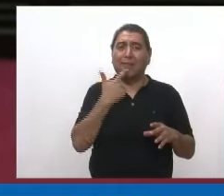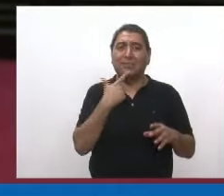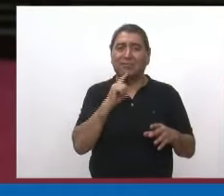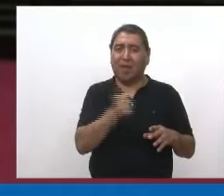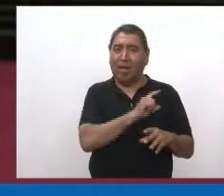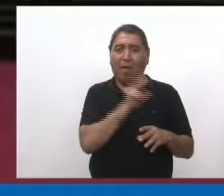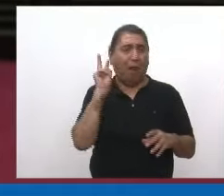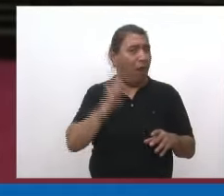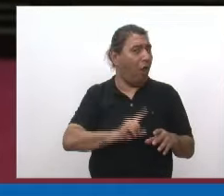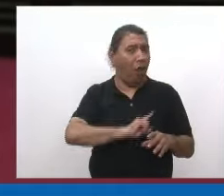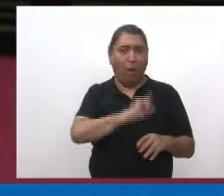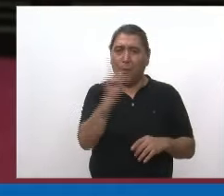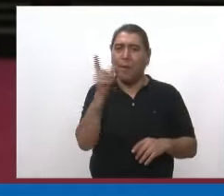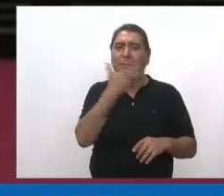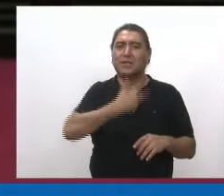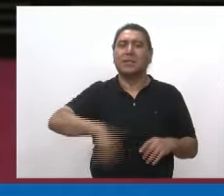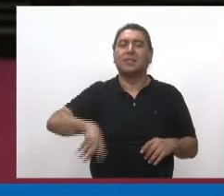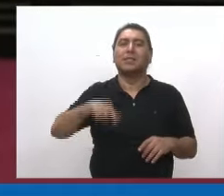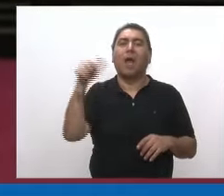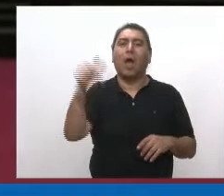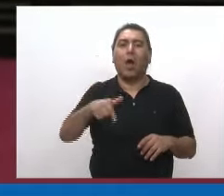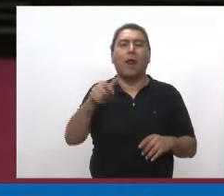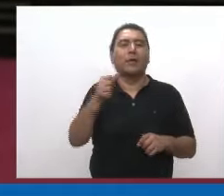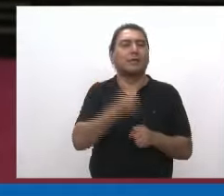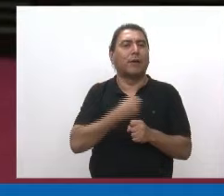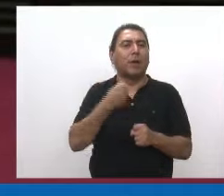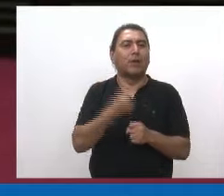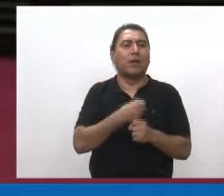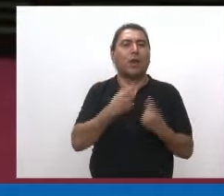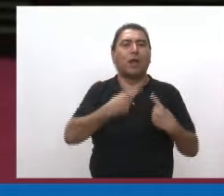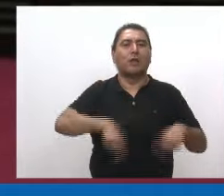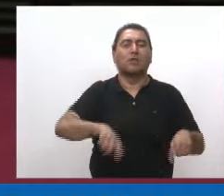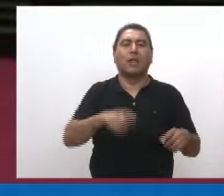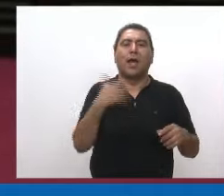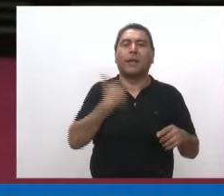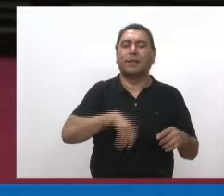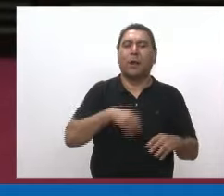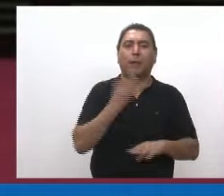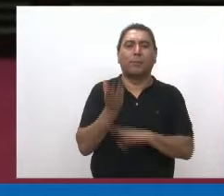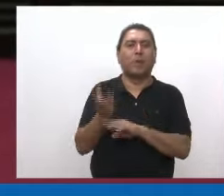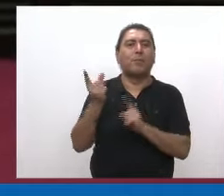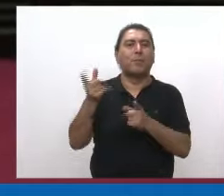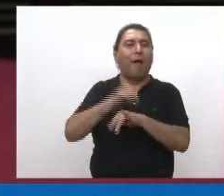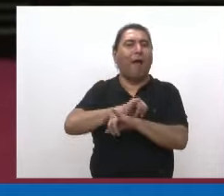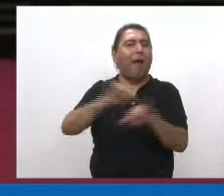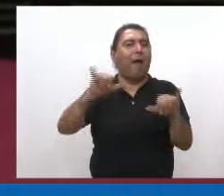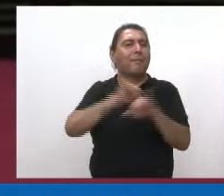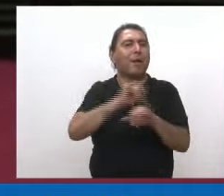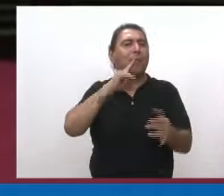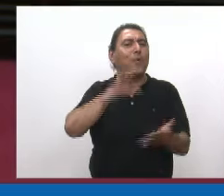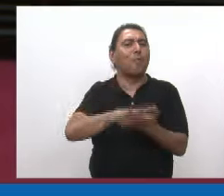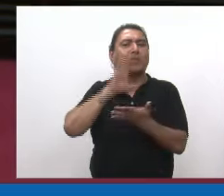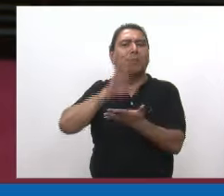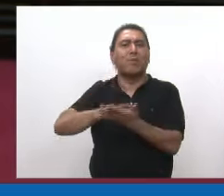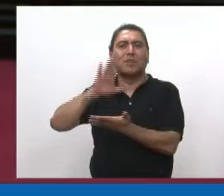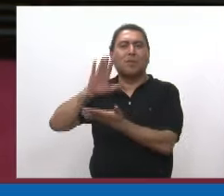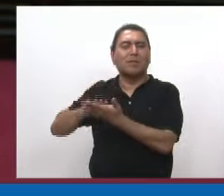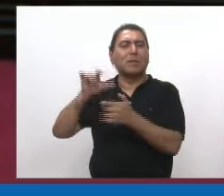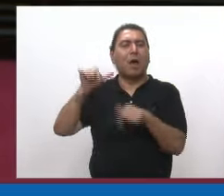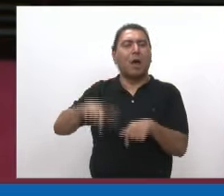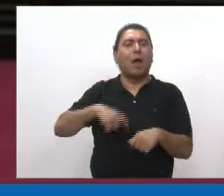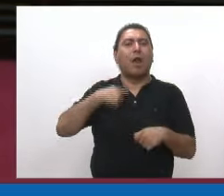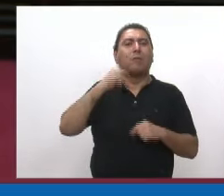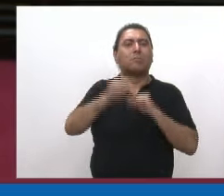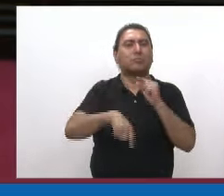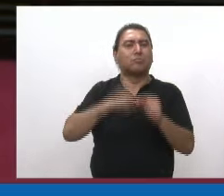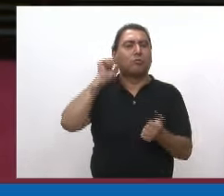El presidente está haciendo lo que los argentinos le encargaron que haga y lo que durante la campaña prometió que iba a hacer. Nada más y nada menos si